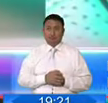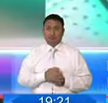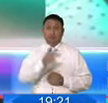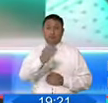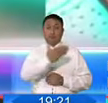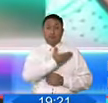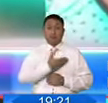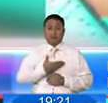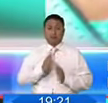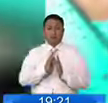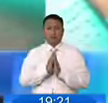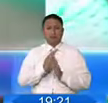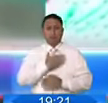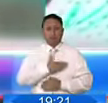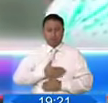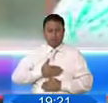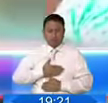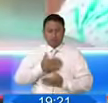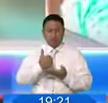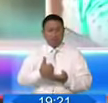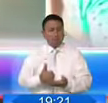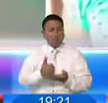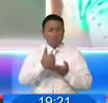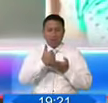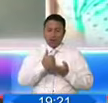y por favor ayúdenos